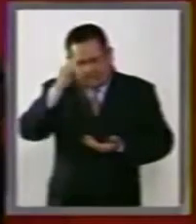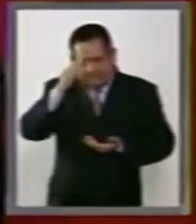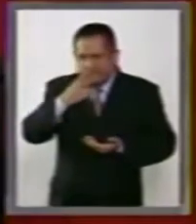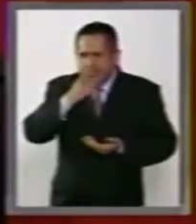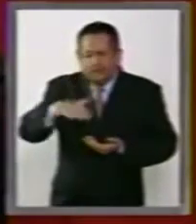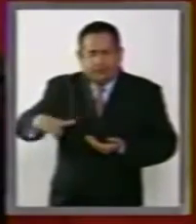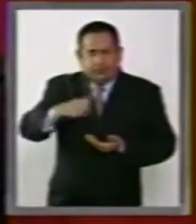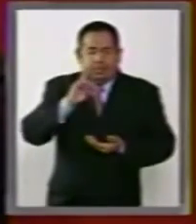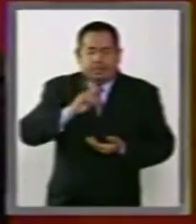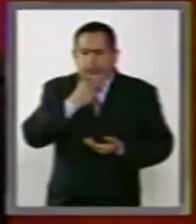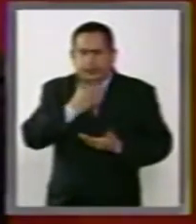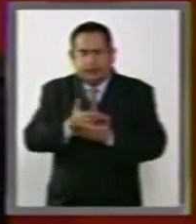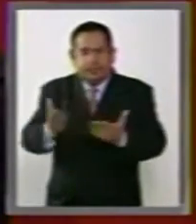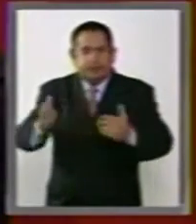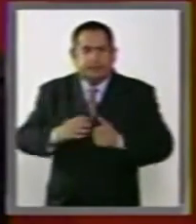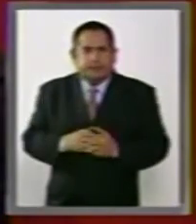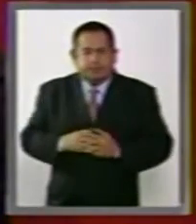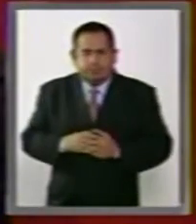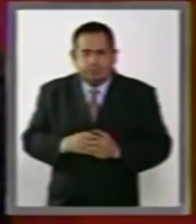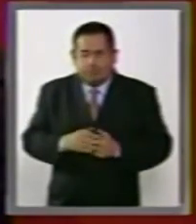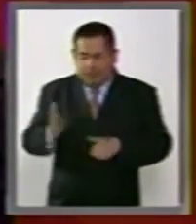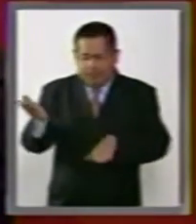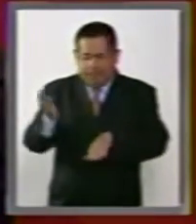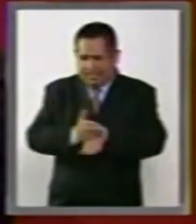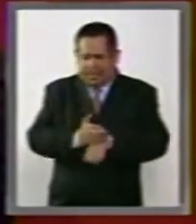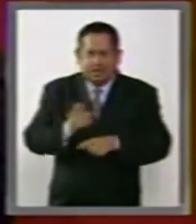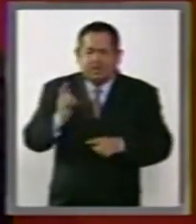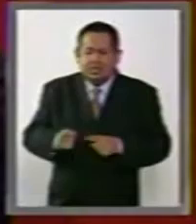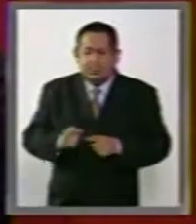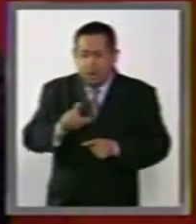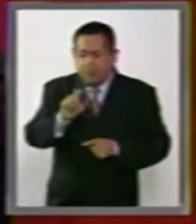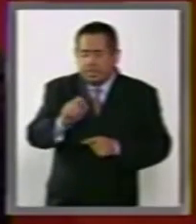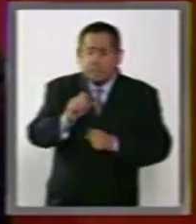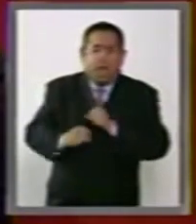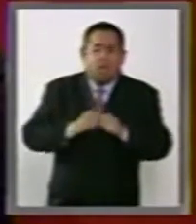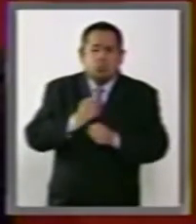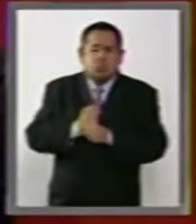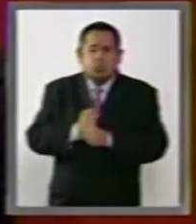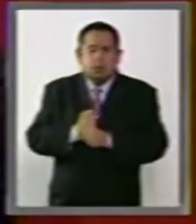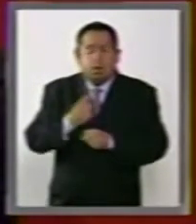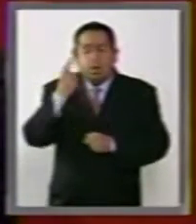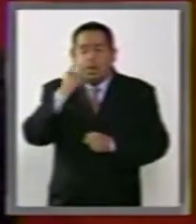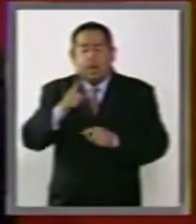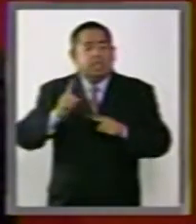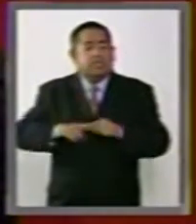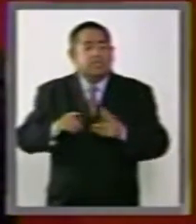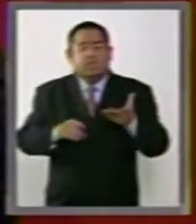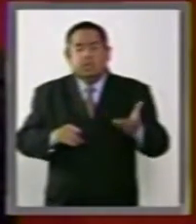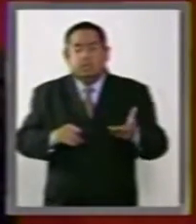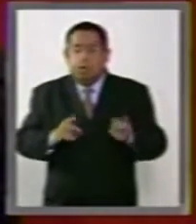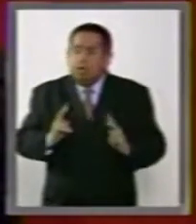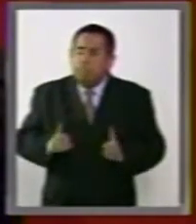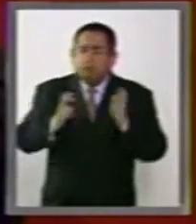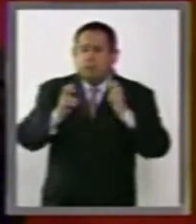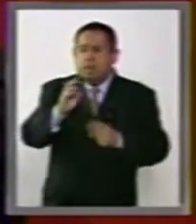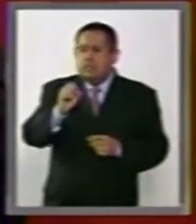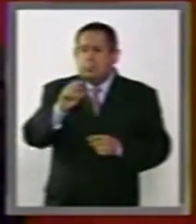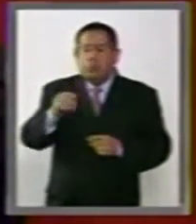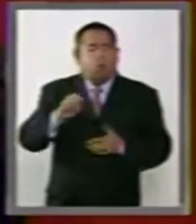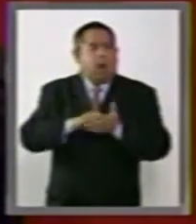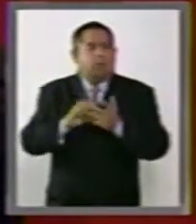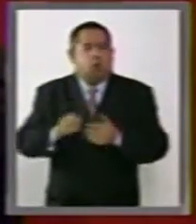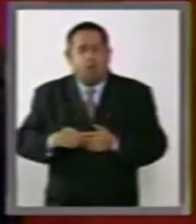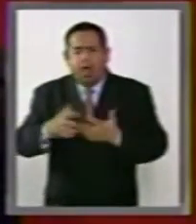señores, tendremos una penalidad de 20 años para alguien que sabotee, por ejemplo, la